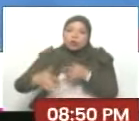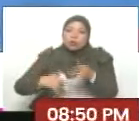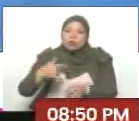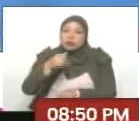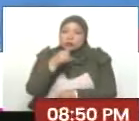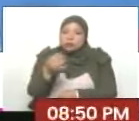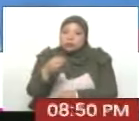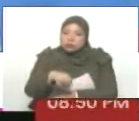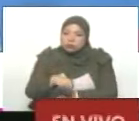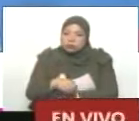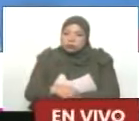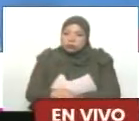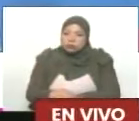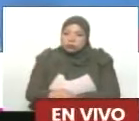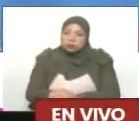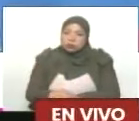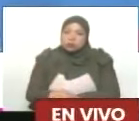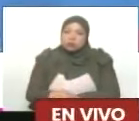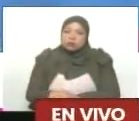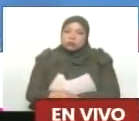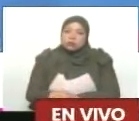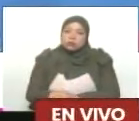CELAP.